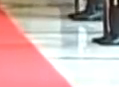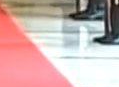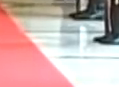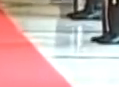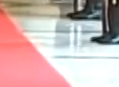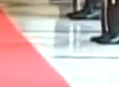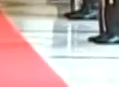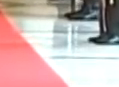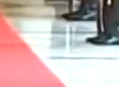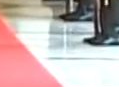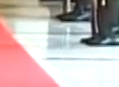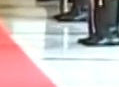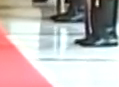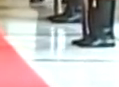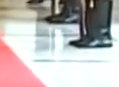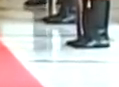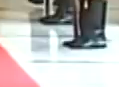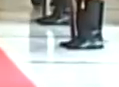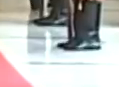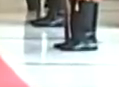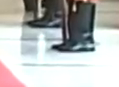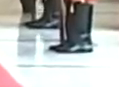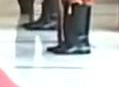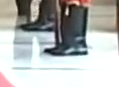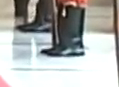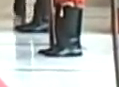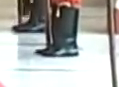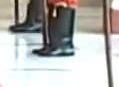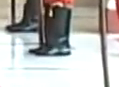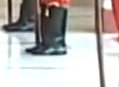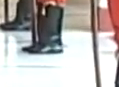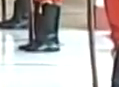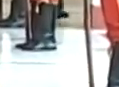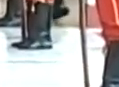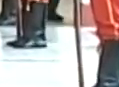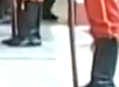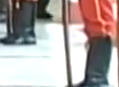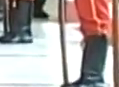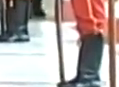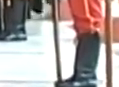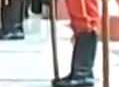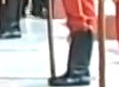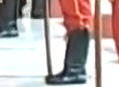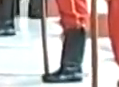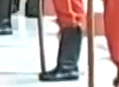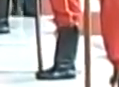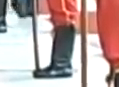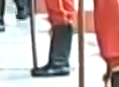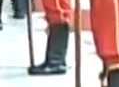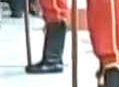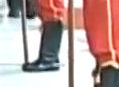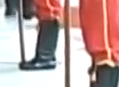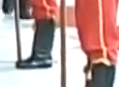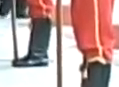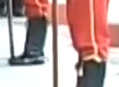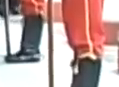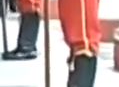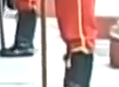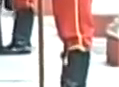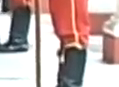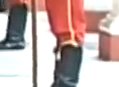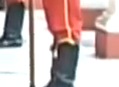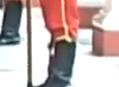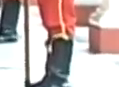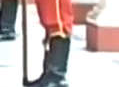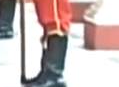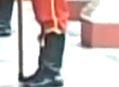Transmitimos desde el Palacio de Miraflores a propósito del acto de recepción de la ley antibloqueo para el desarrollo nacional y la garantía de los